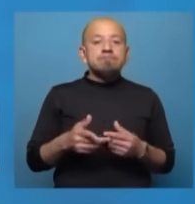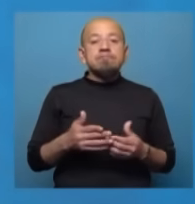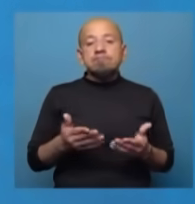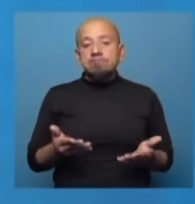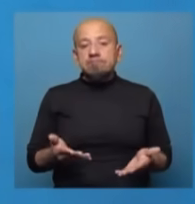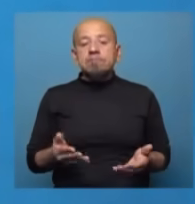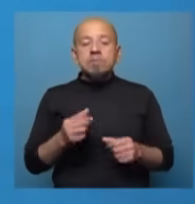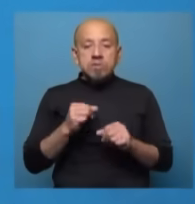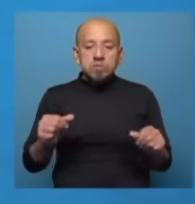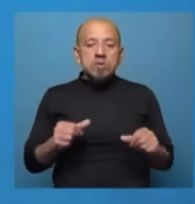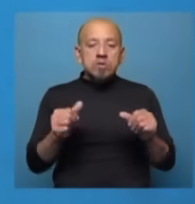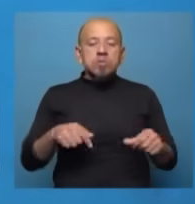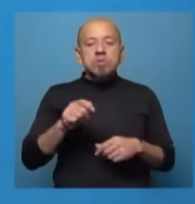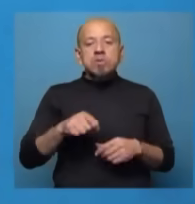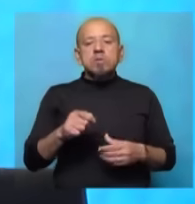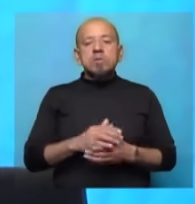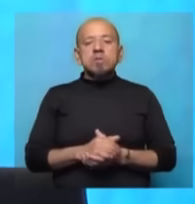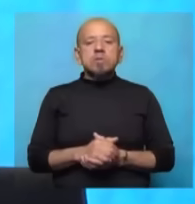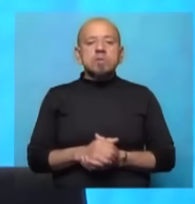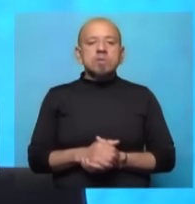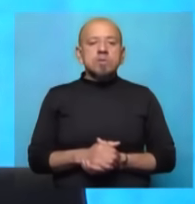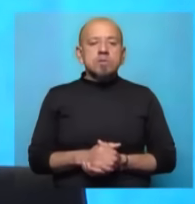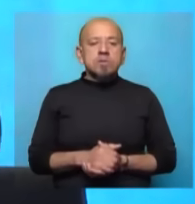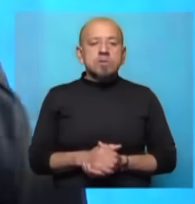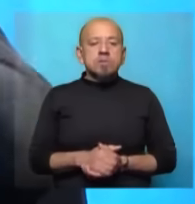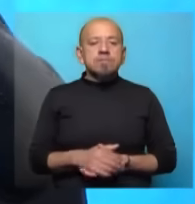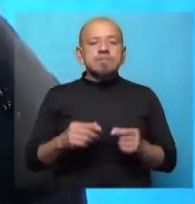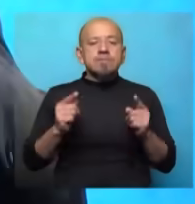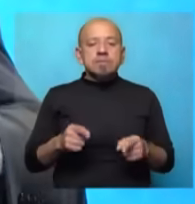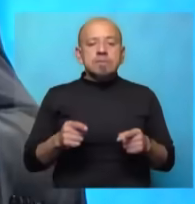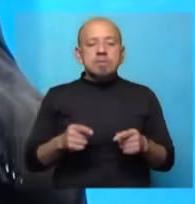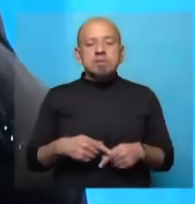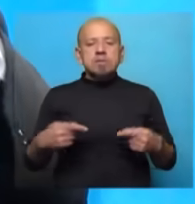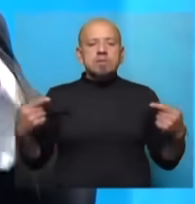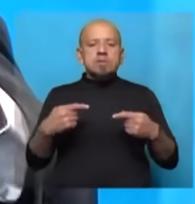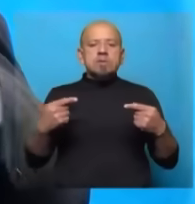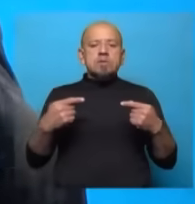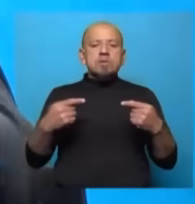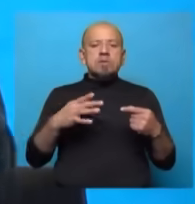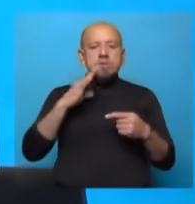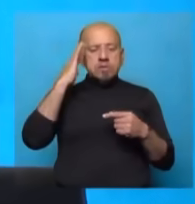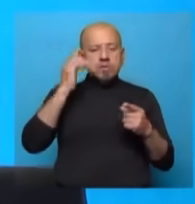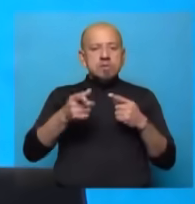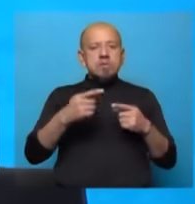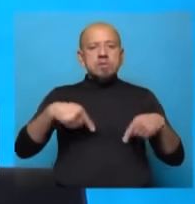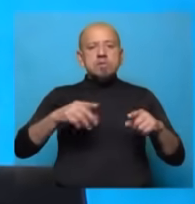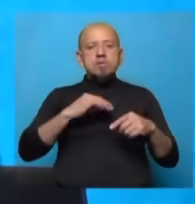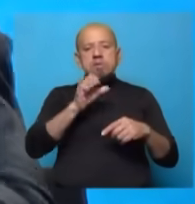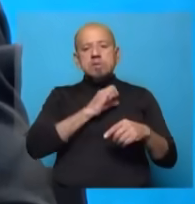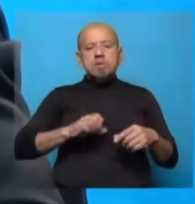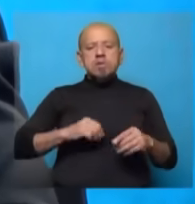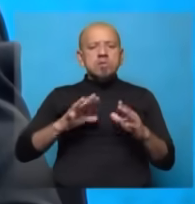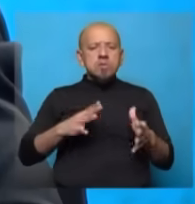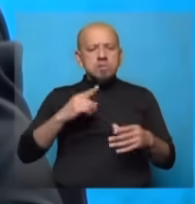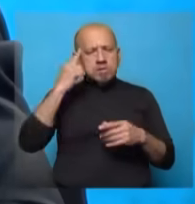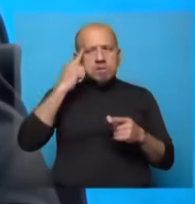que que se pueda hacer justicia yo mencionaba recién en la introducción esta contra investigación que se conoció utilizando recursos del estado Qué lectura